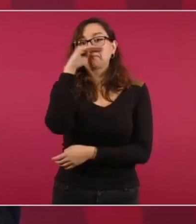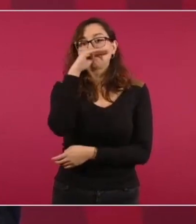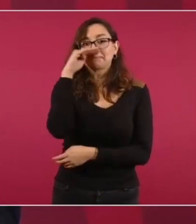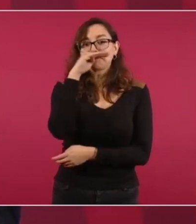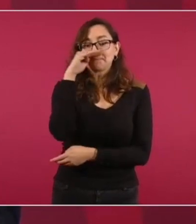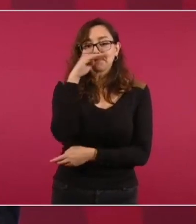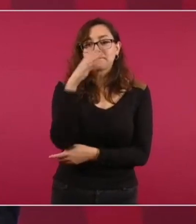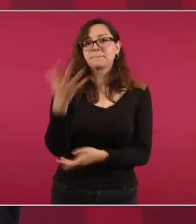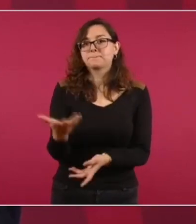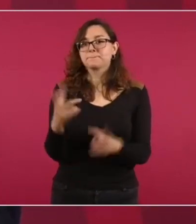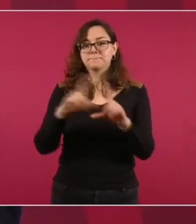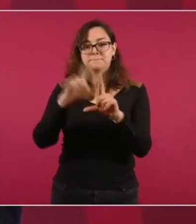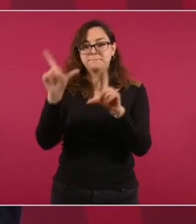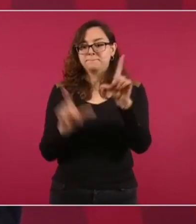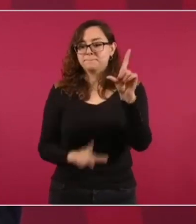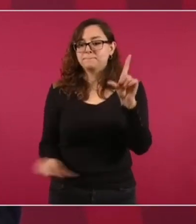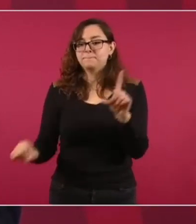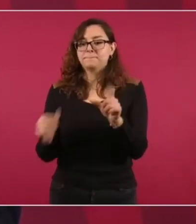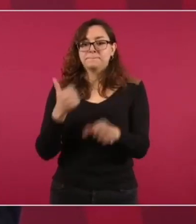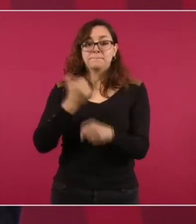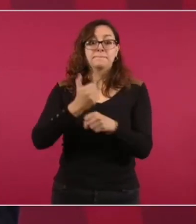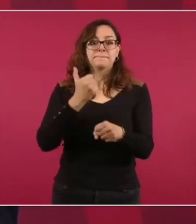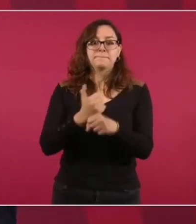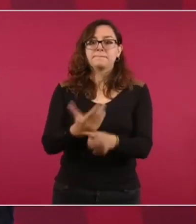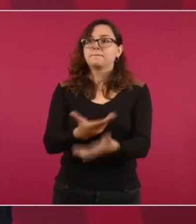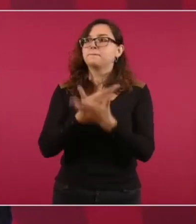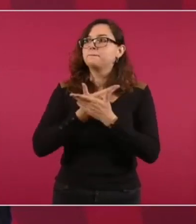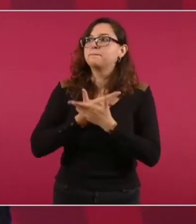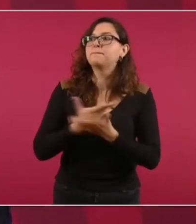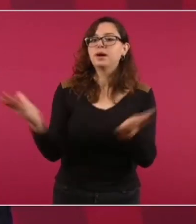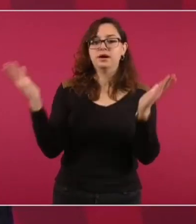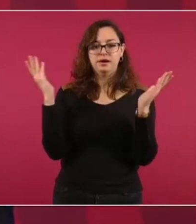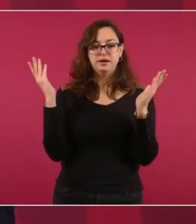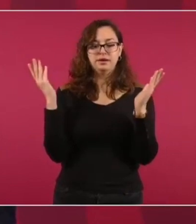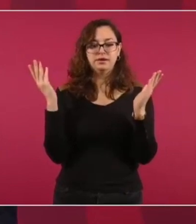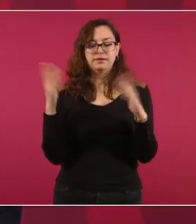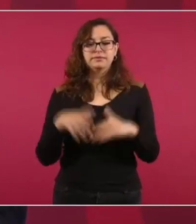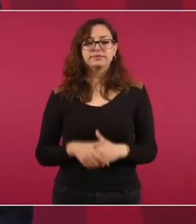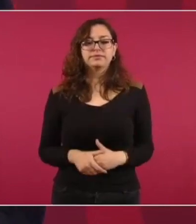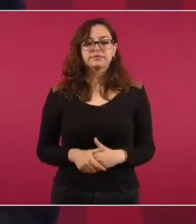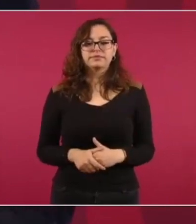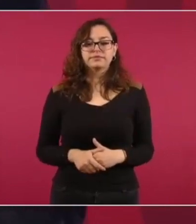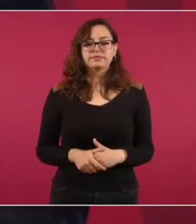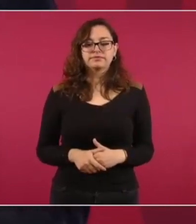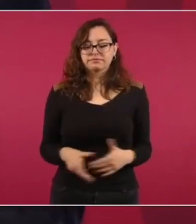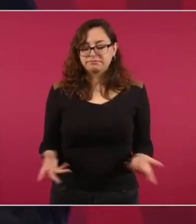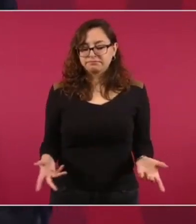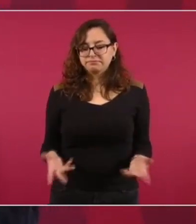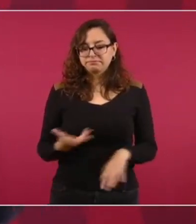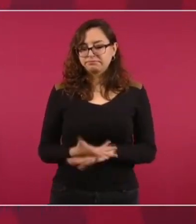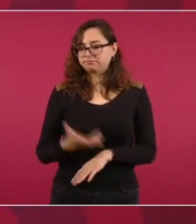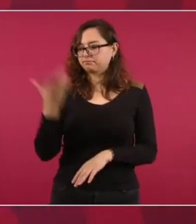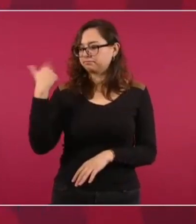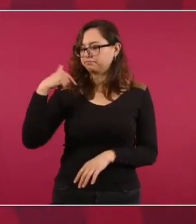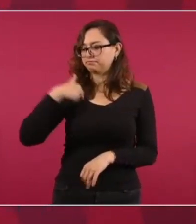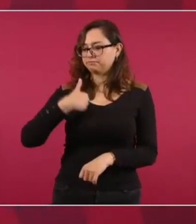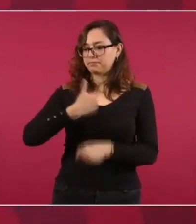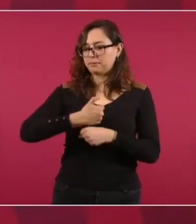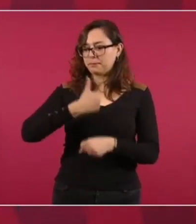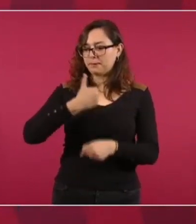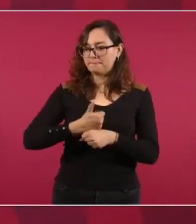para todo el país. Yo creo que cuando entré a primaria